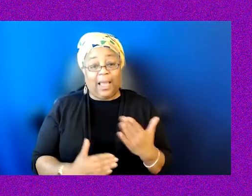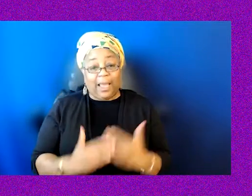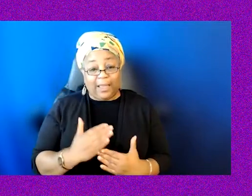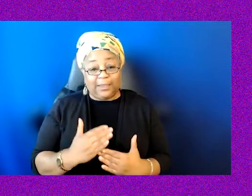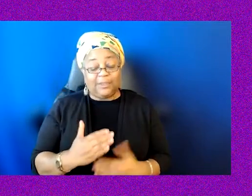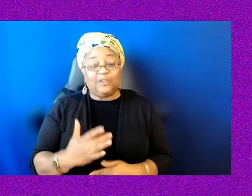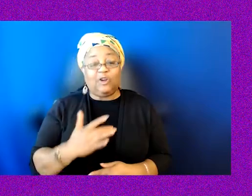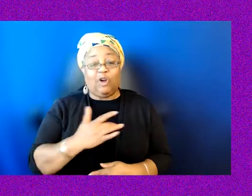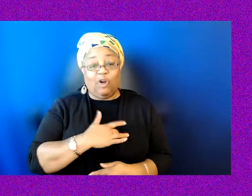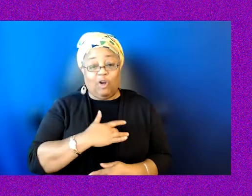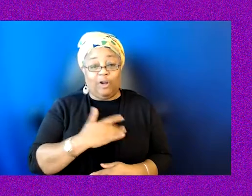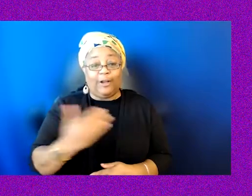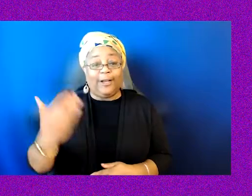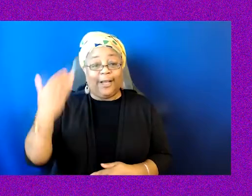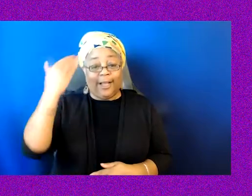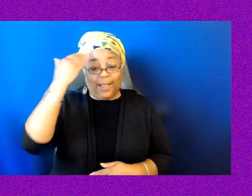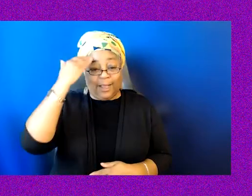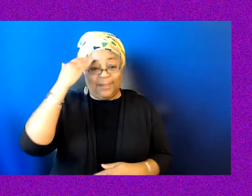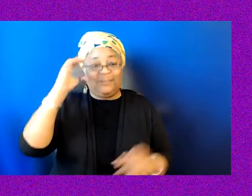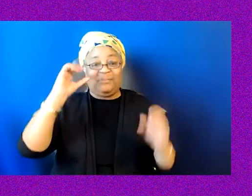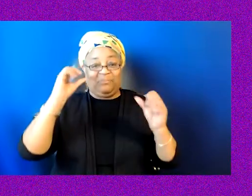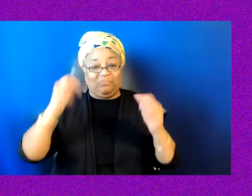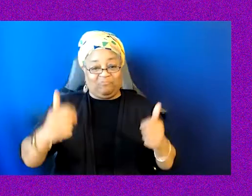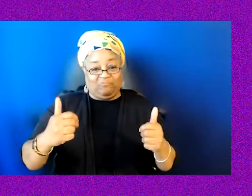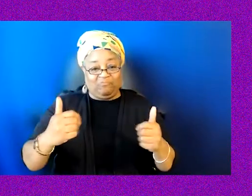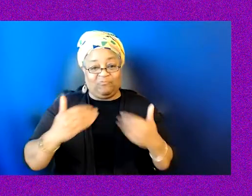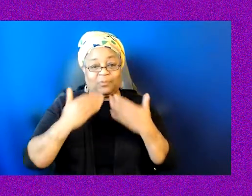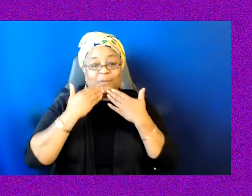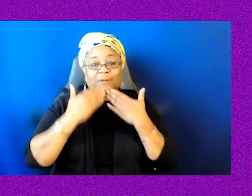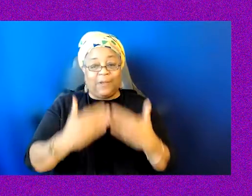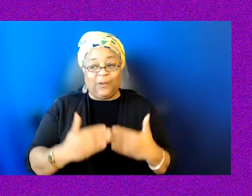Cool. Thank you. Chévere, gracias.